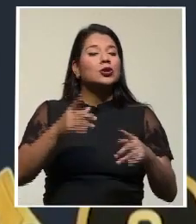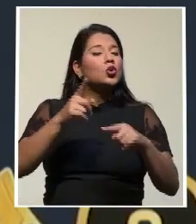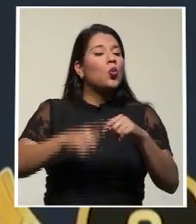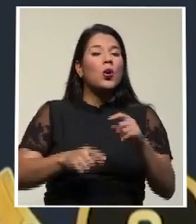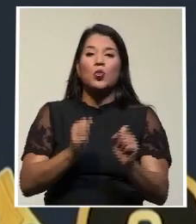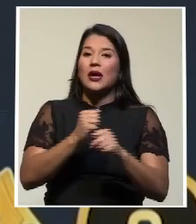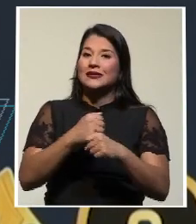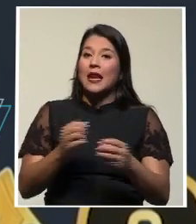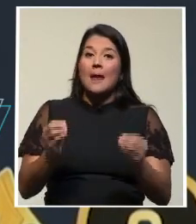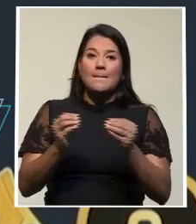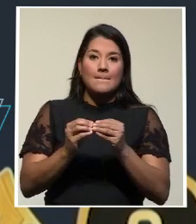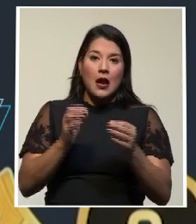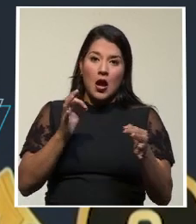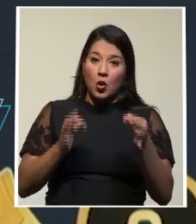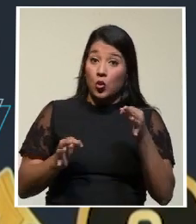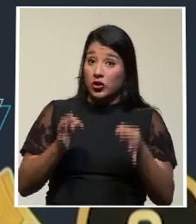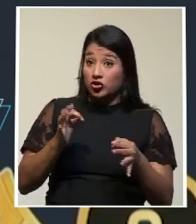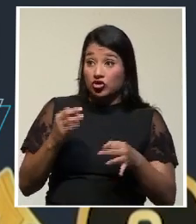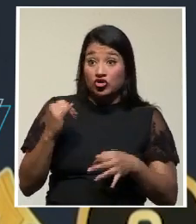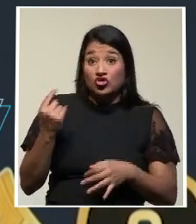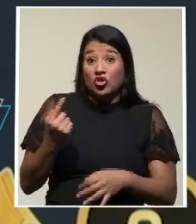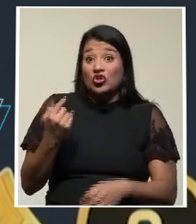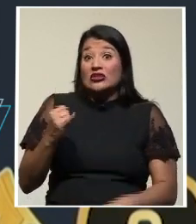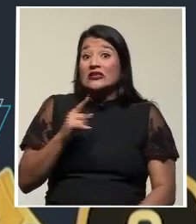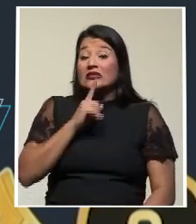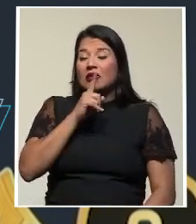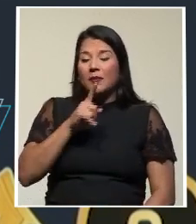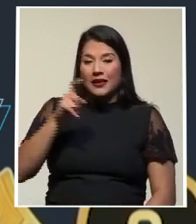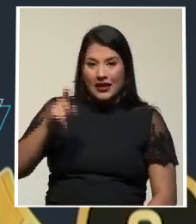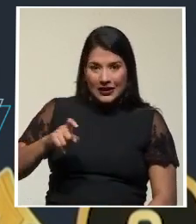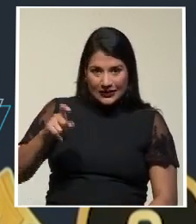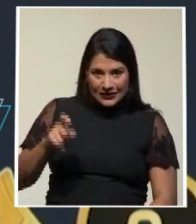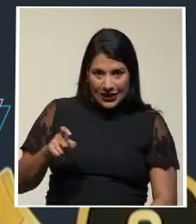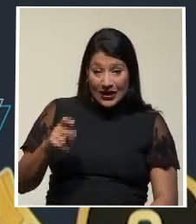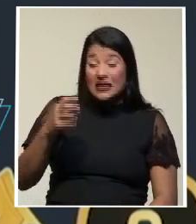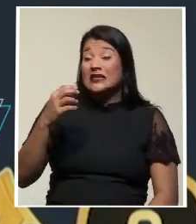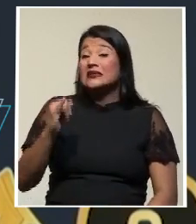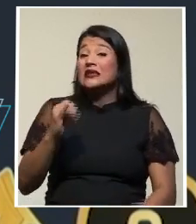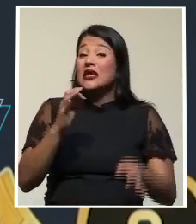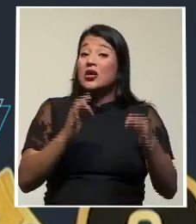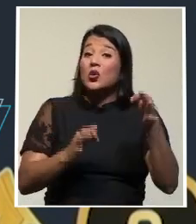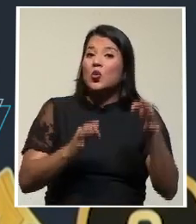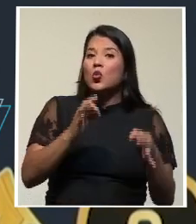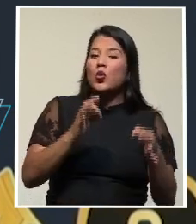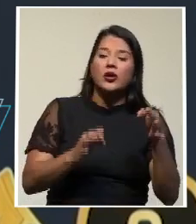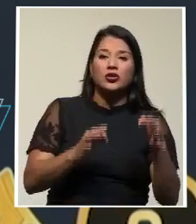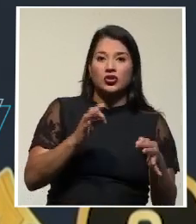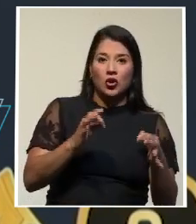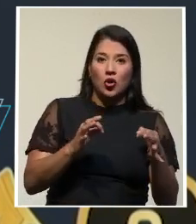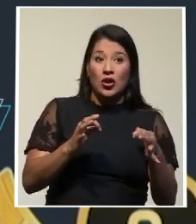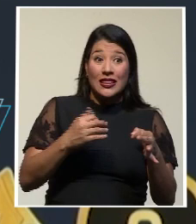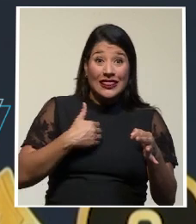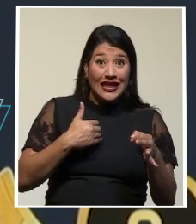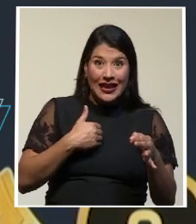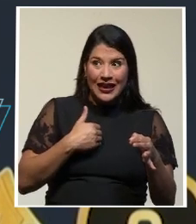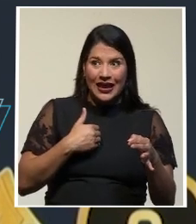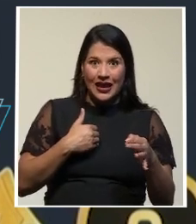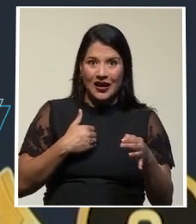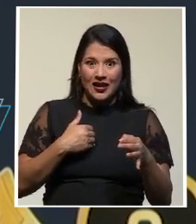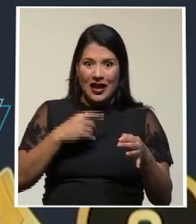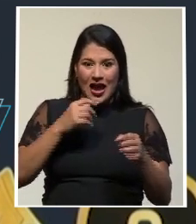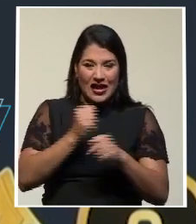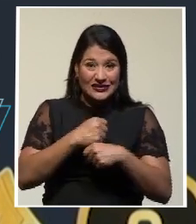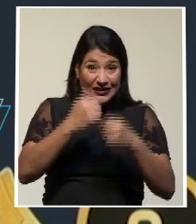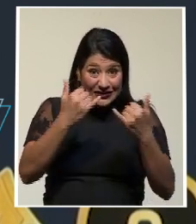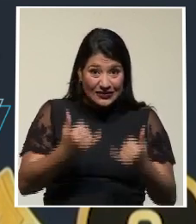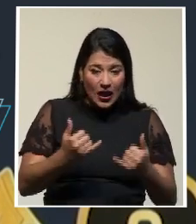más juicios de los que sean estrictamente necesarios. O sea, un juicio que tenga un plazo perentorio inmediato, ese es el que vamos a realizar para que la persona que